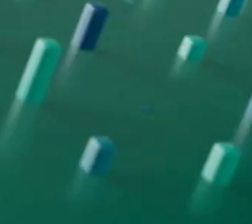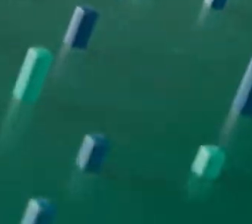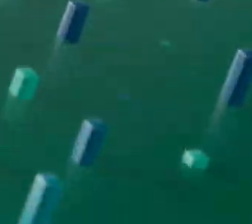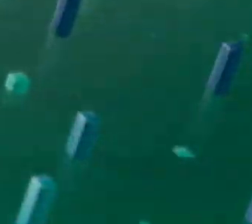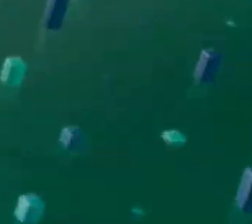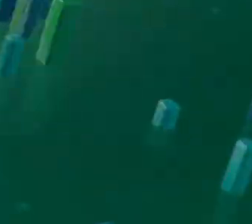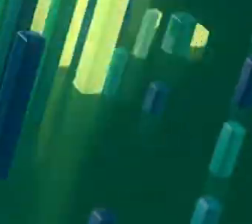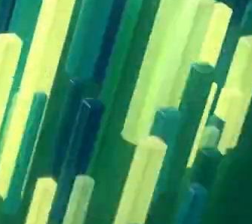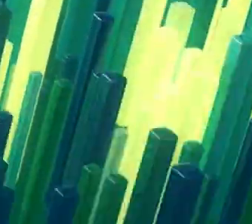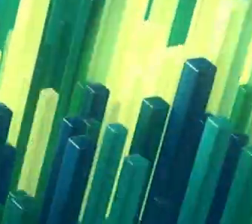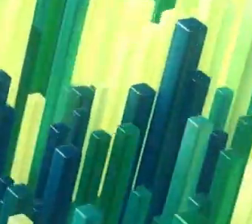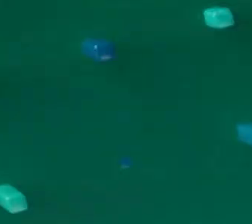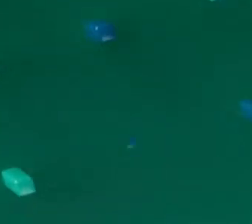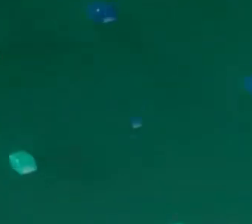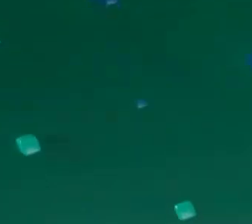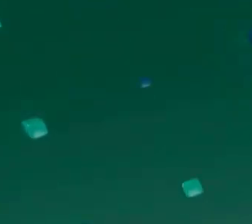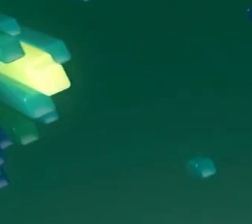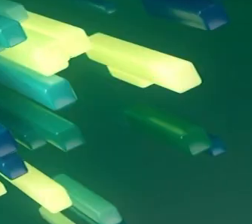agua